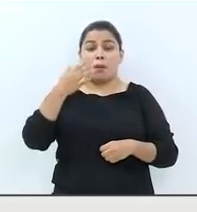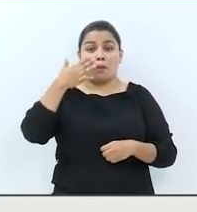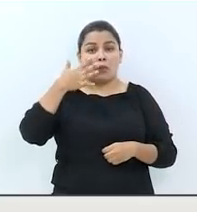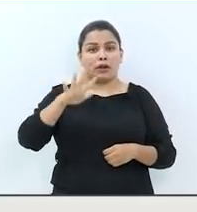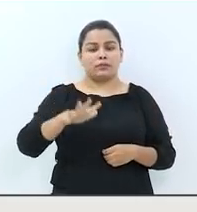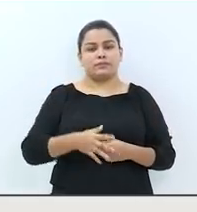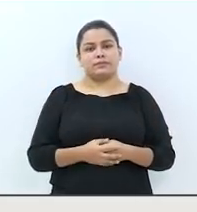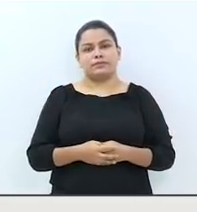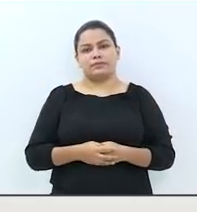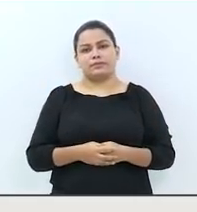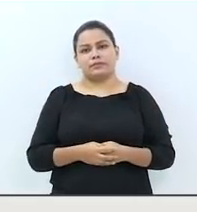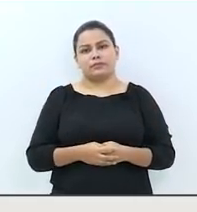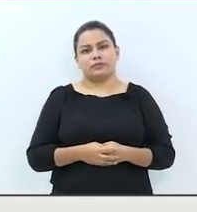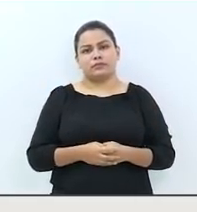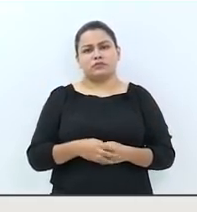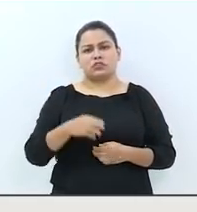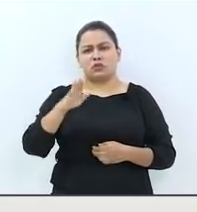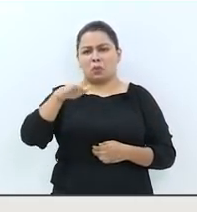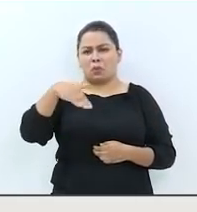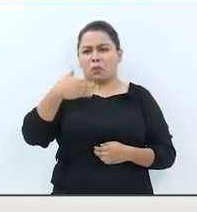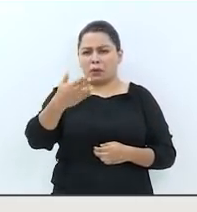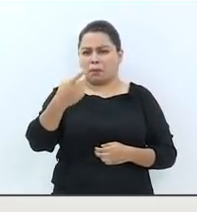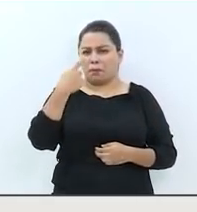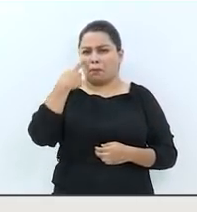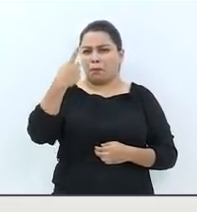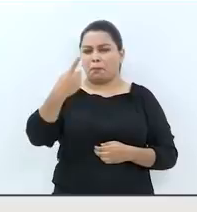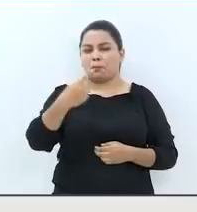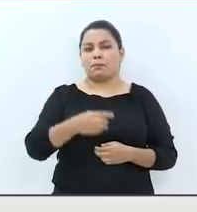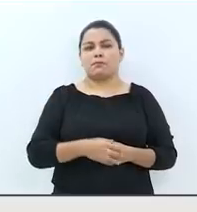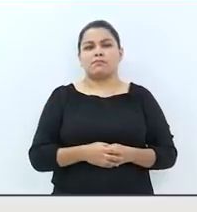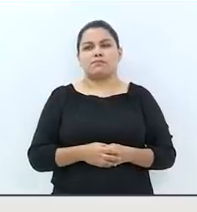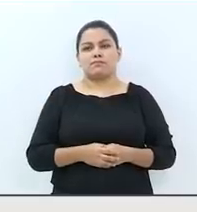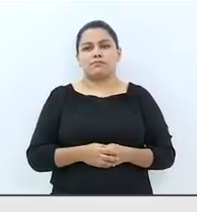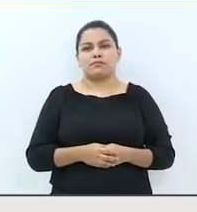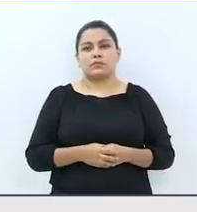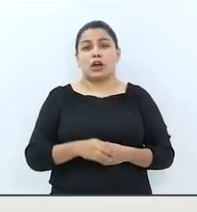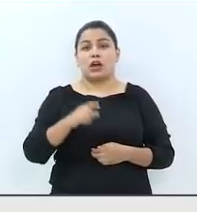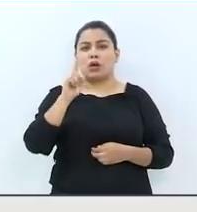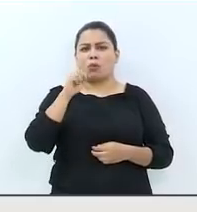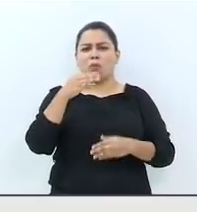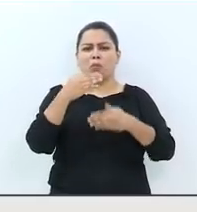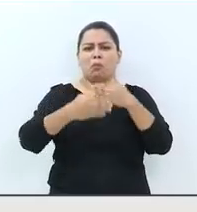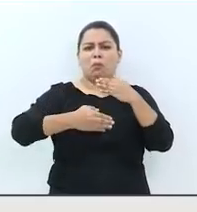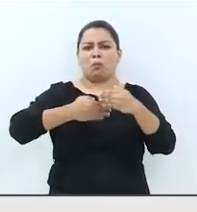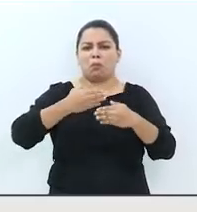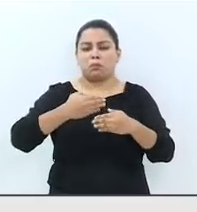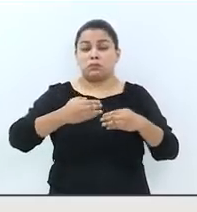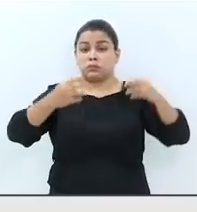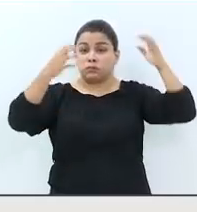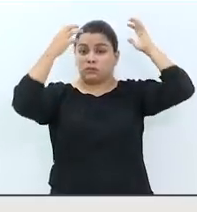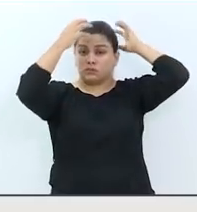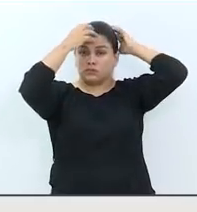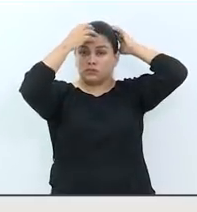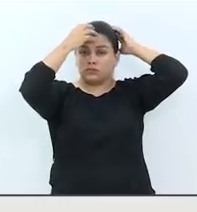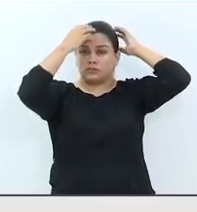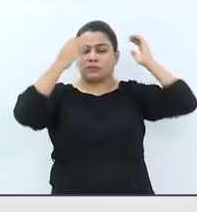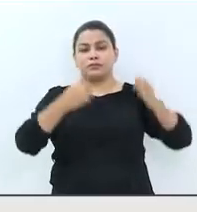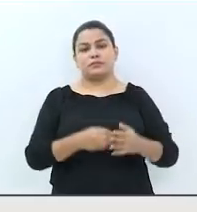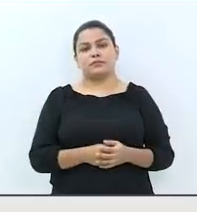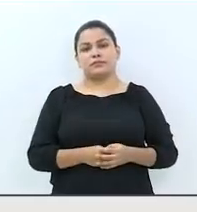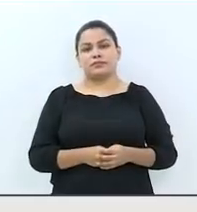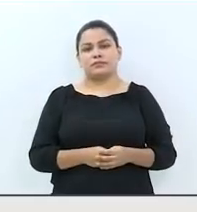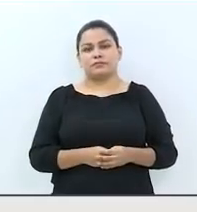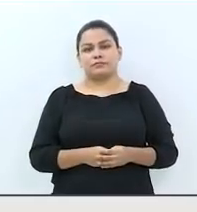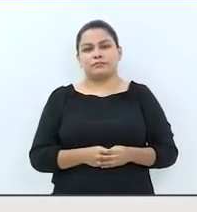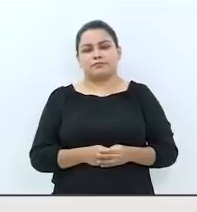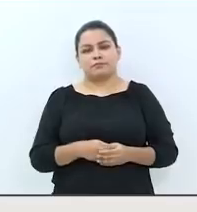ejemplo, como vamos a ver más adelante cuando entremos al pensar, hay un proceso cognitivo, ¿verdad? Alerta de spoiler,